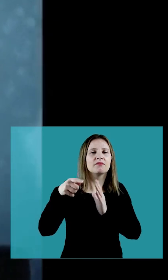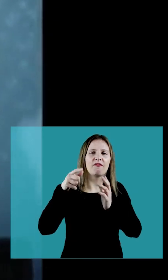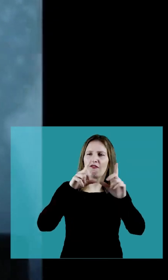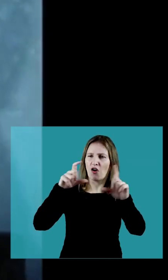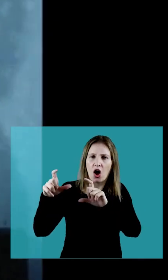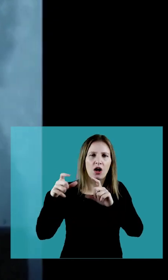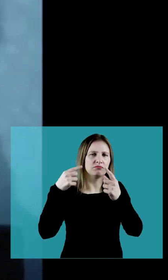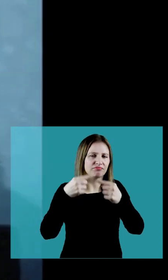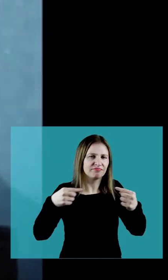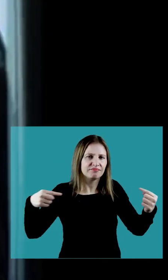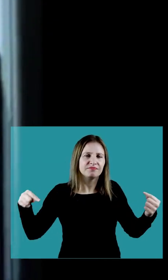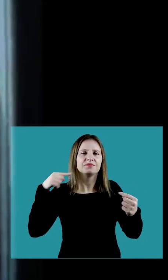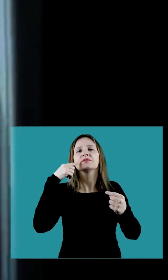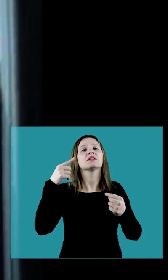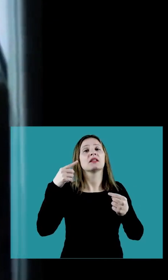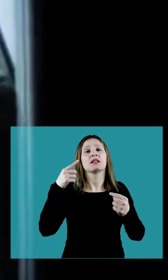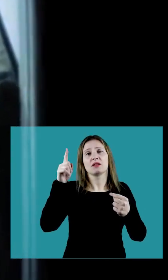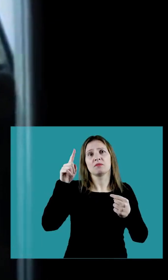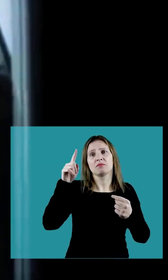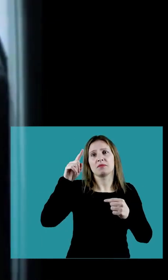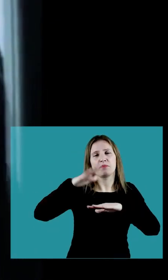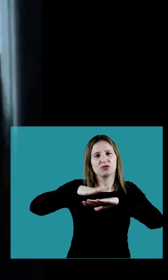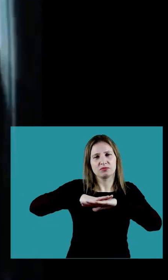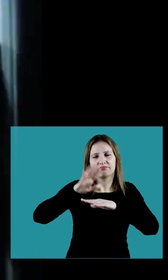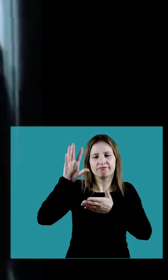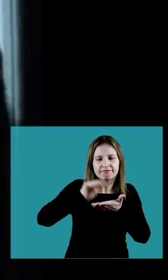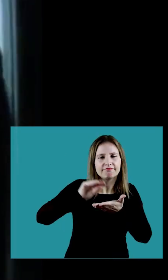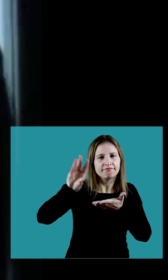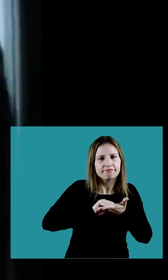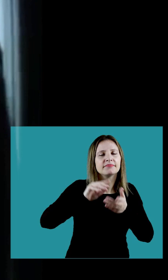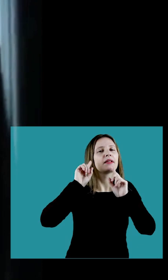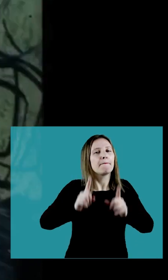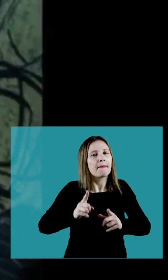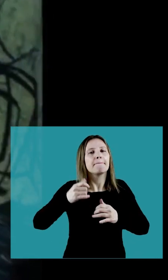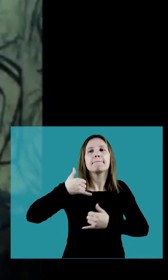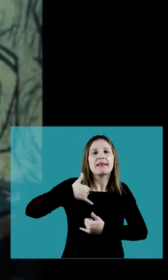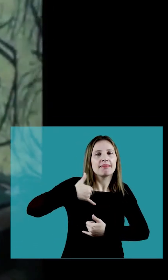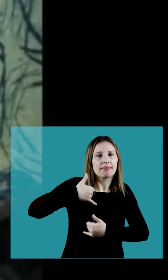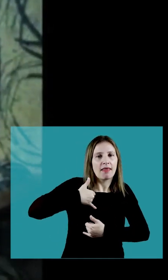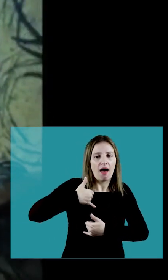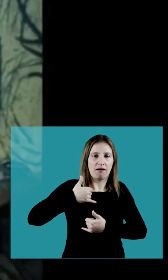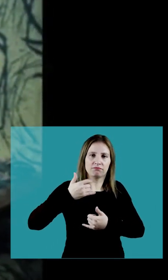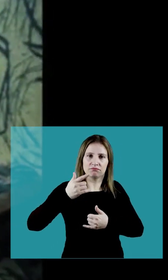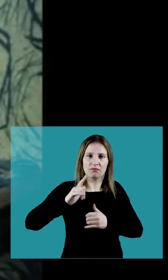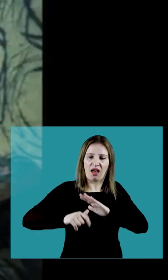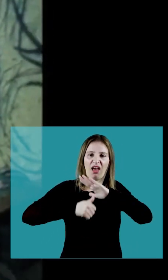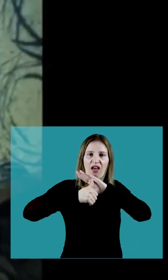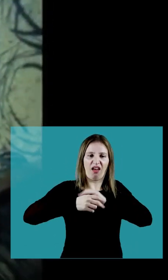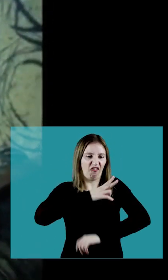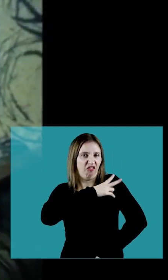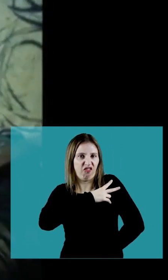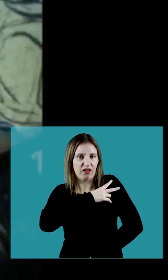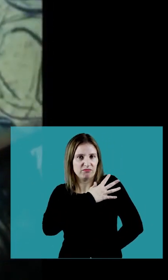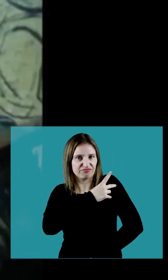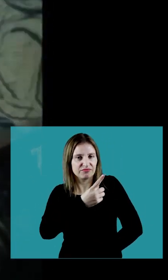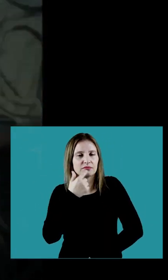registró Associated Press y también lo que registraron los propios militares, en donde el jefe militar del operativo, que es